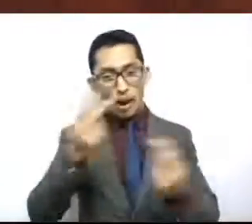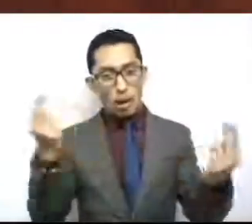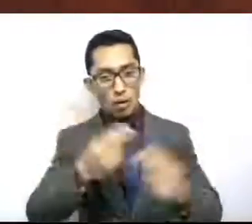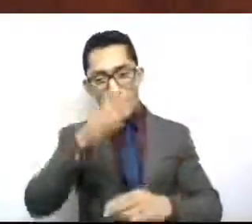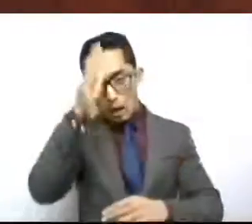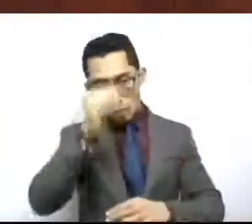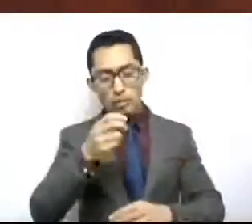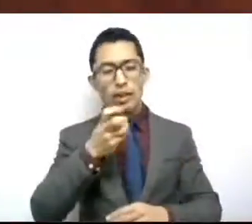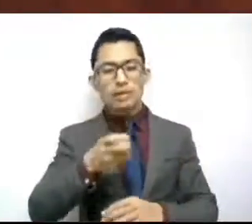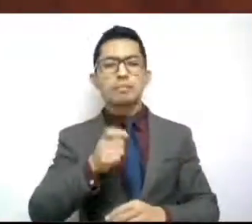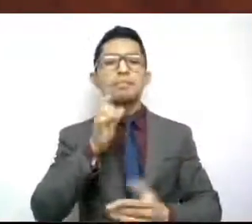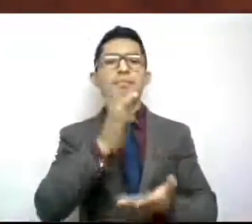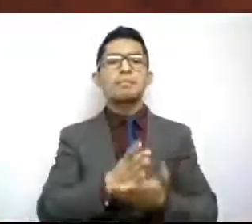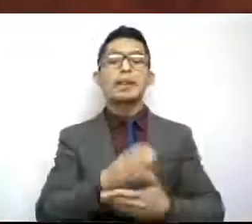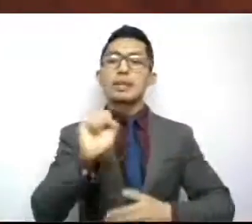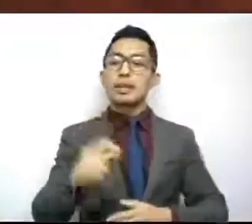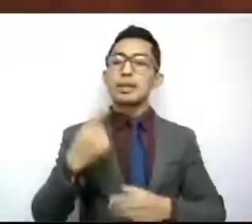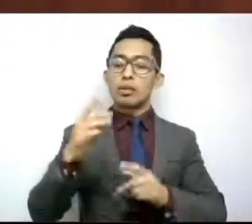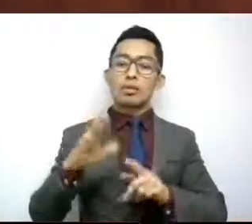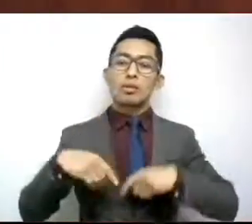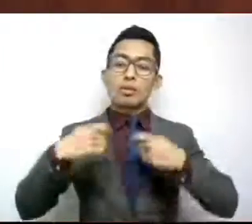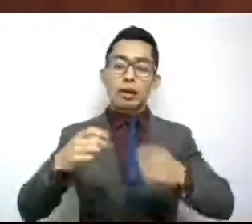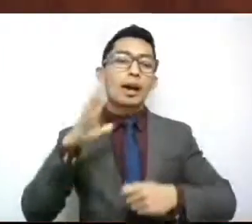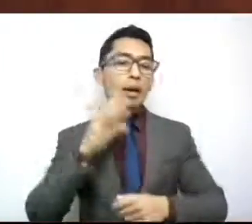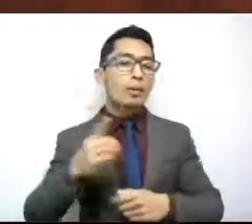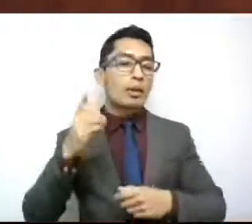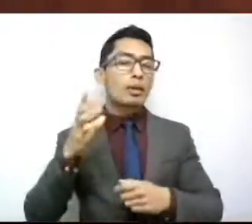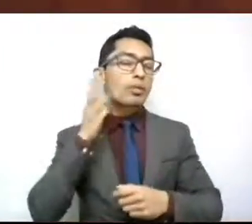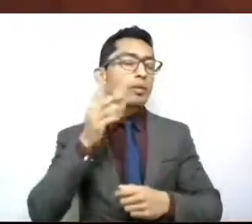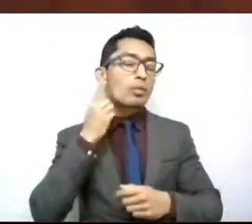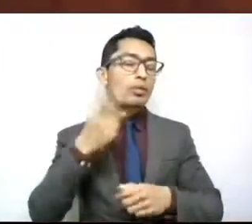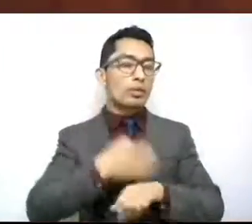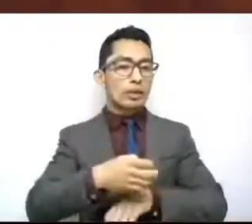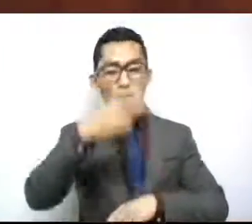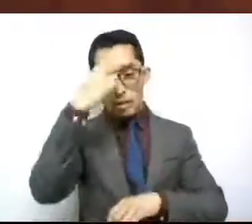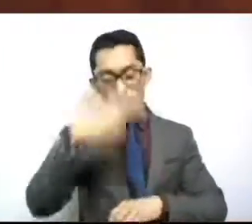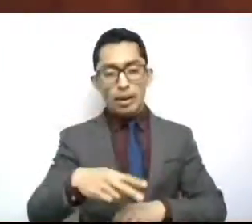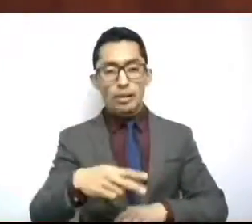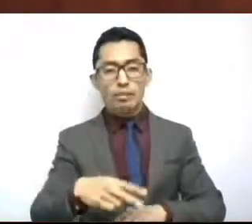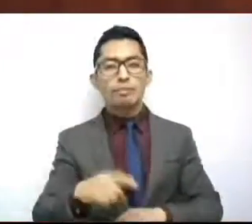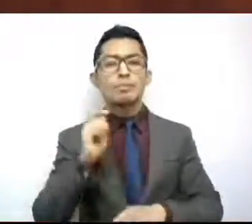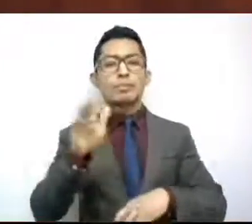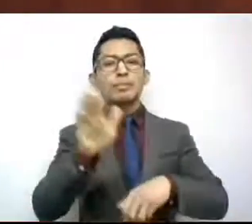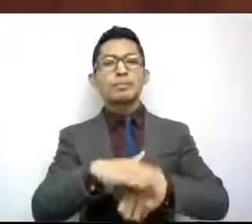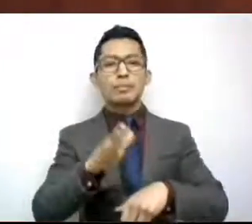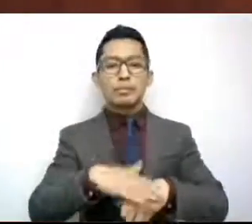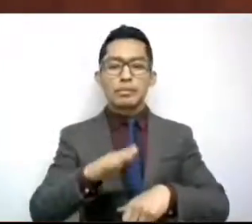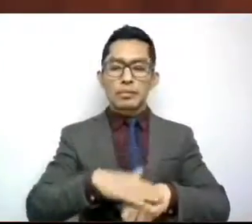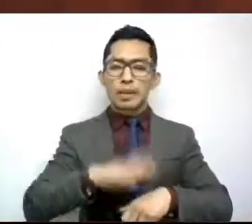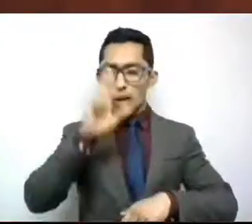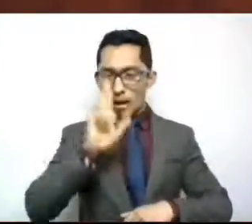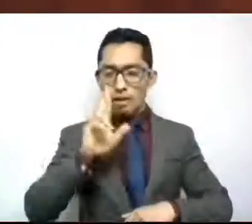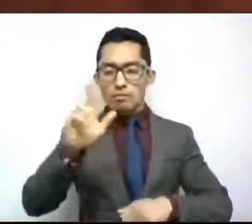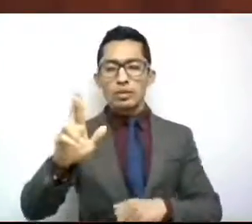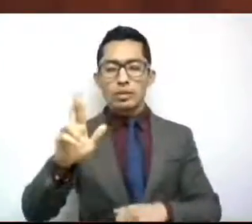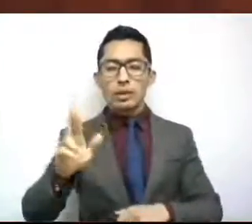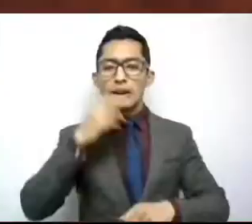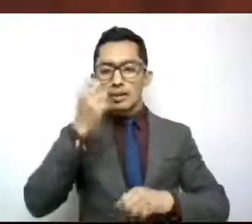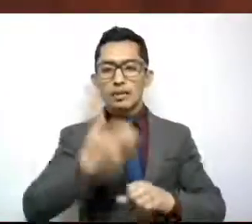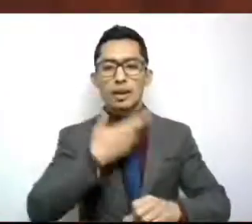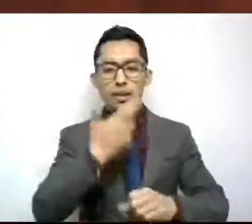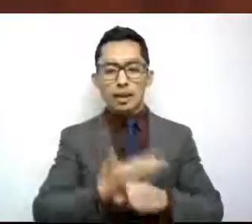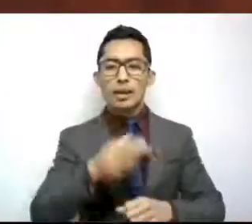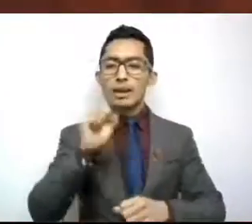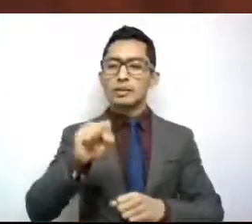Como único, la 61 Legislatura del Estado Libre y Soberano de México exhorta de manera respetuosa a la Secretaría de